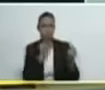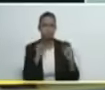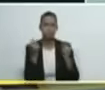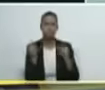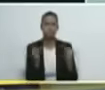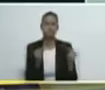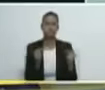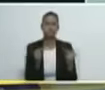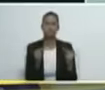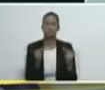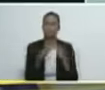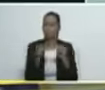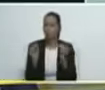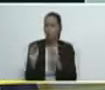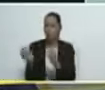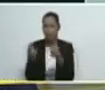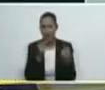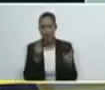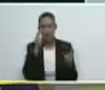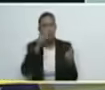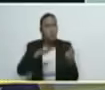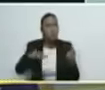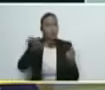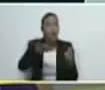y debate con nuestro pueblo.